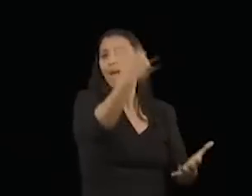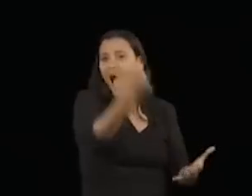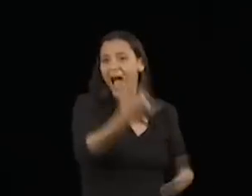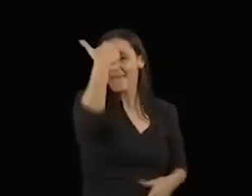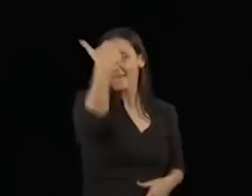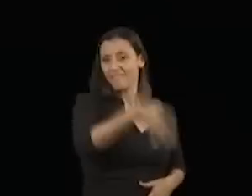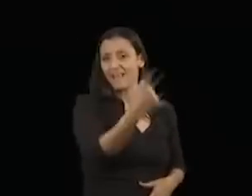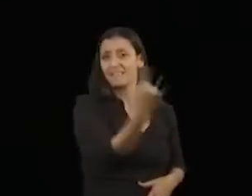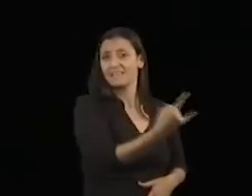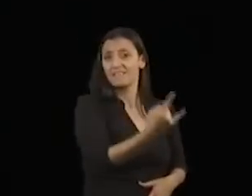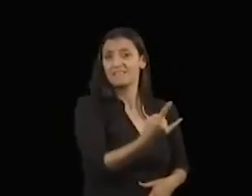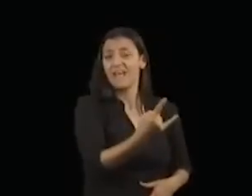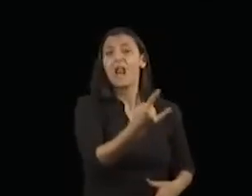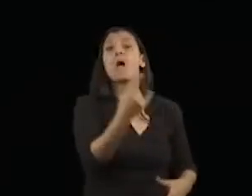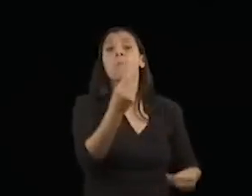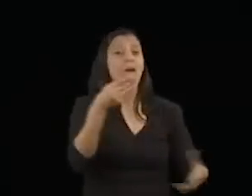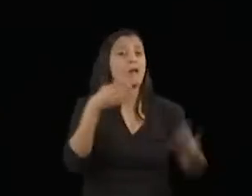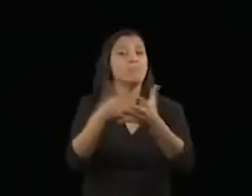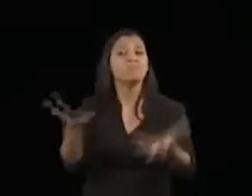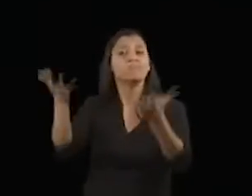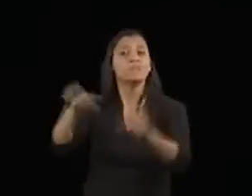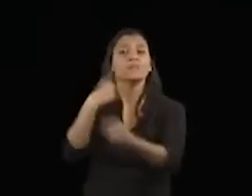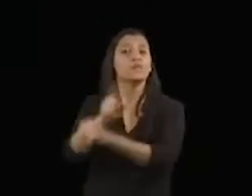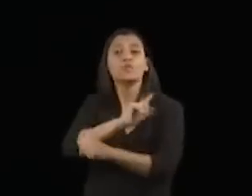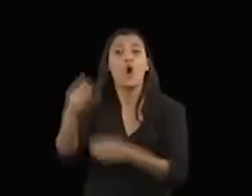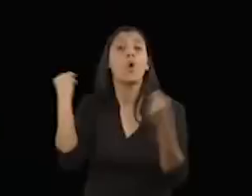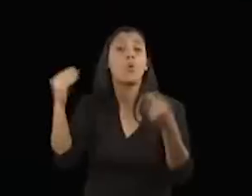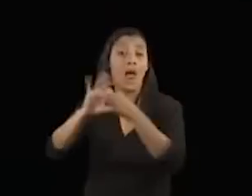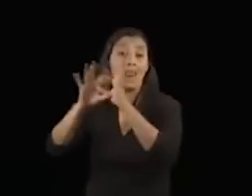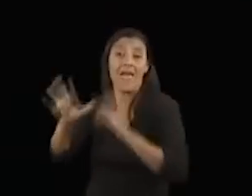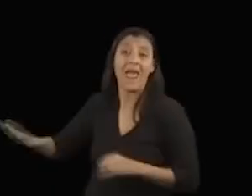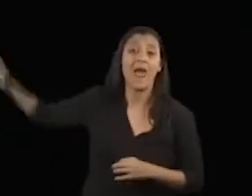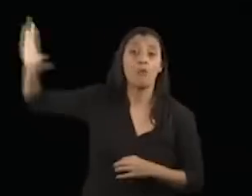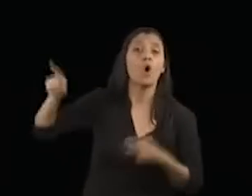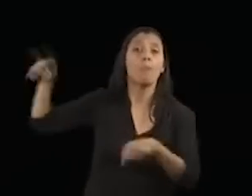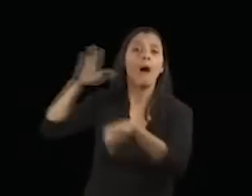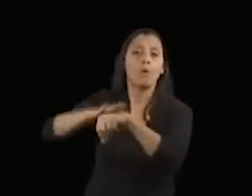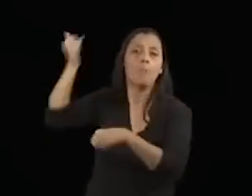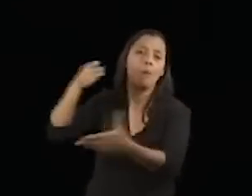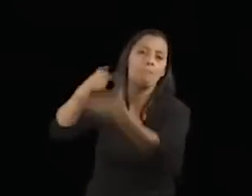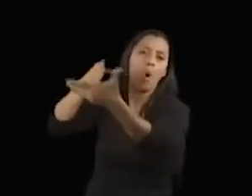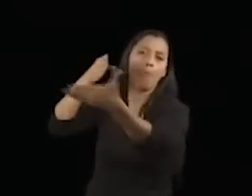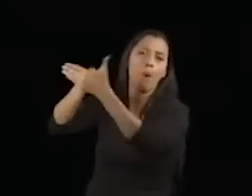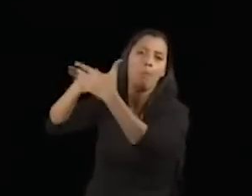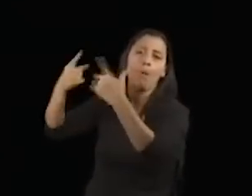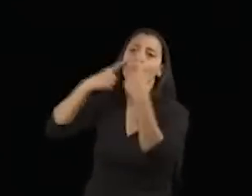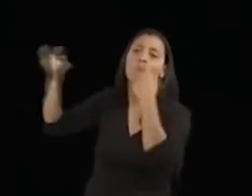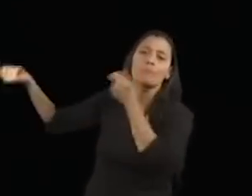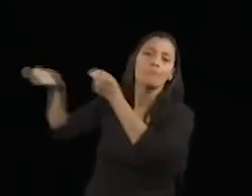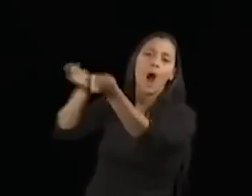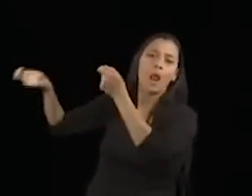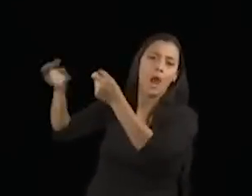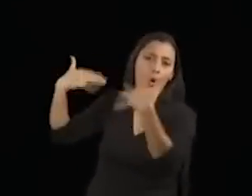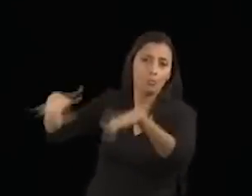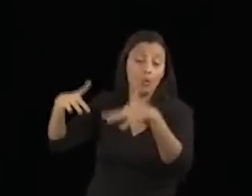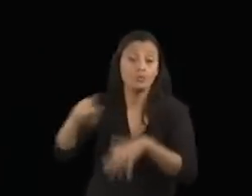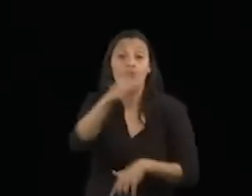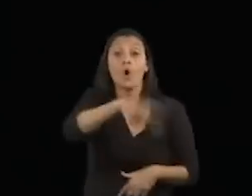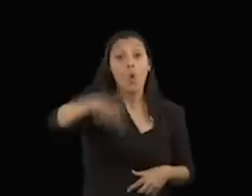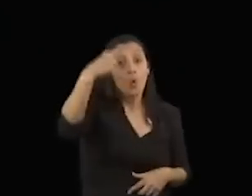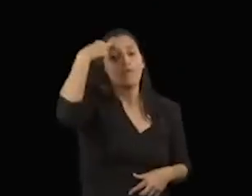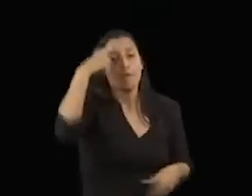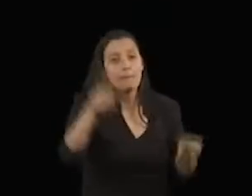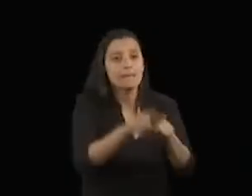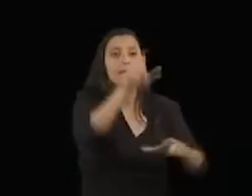artificial? Europa, porque está repleto de regulaciones. Cuando ustedes se ponen a pensar como microeconomistas y quieren hacer que el